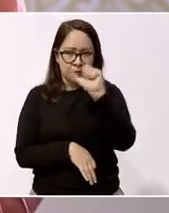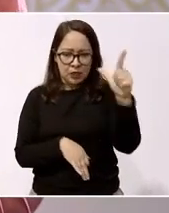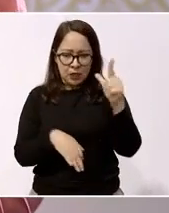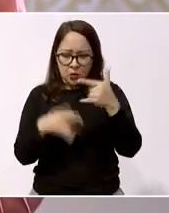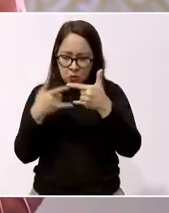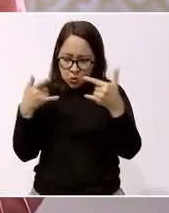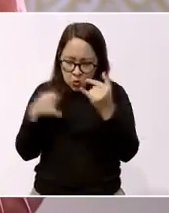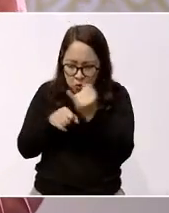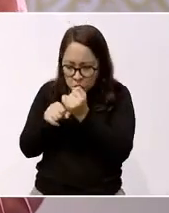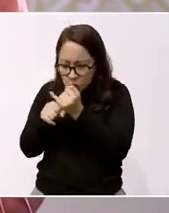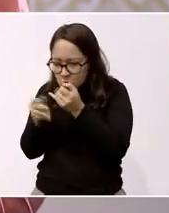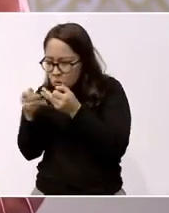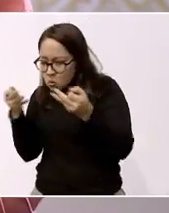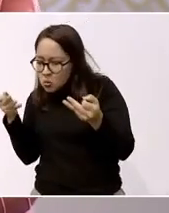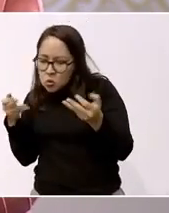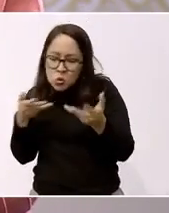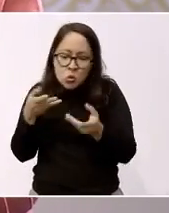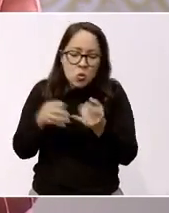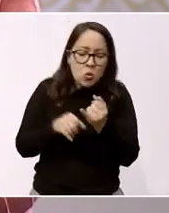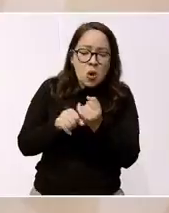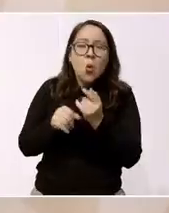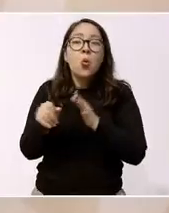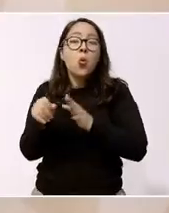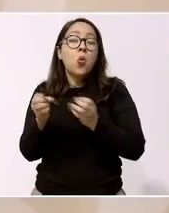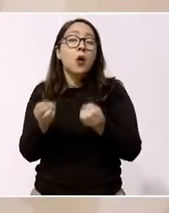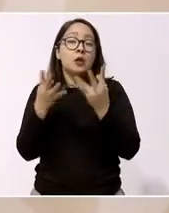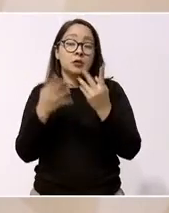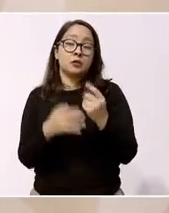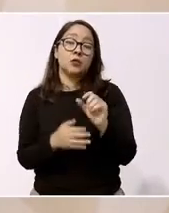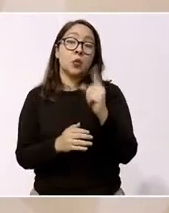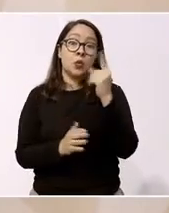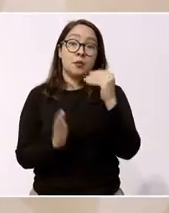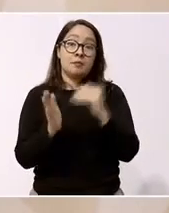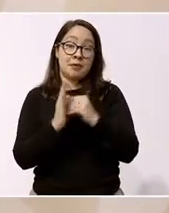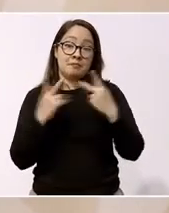1000 arqueólogos. ¿Cuándo